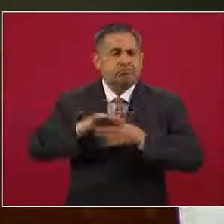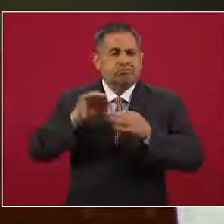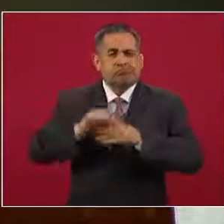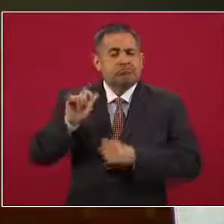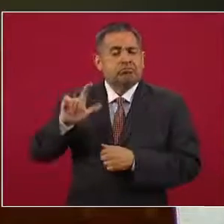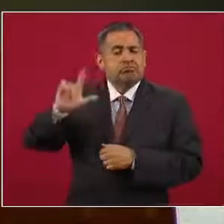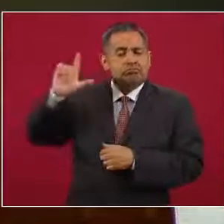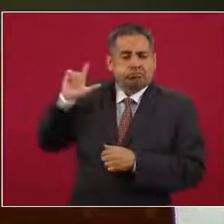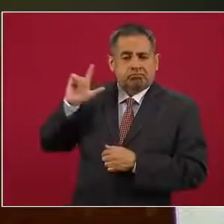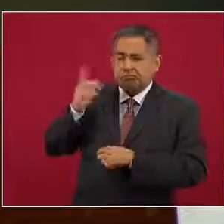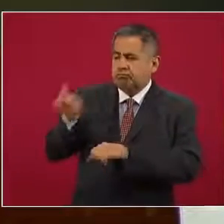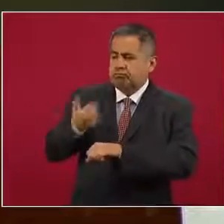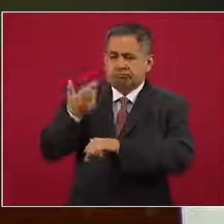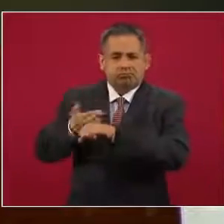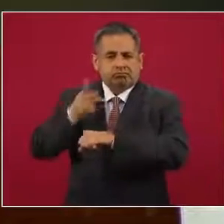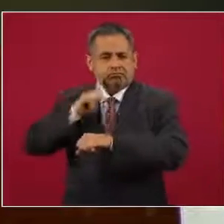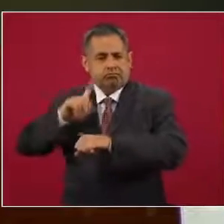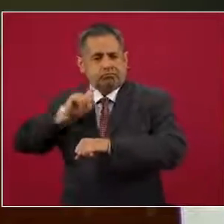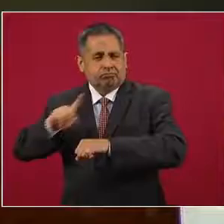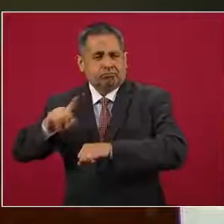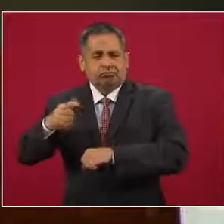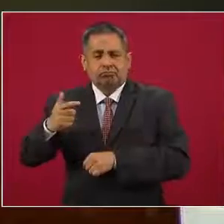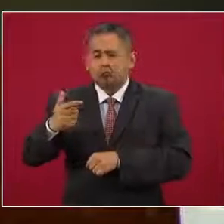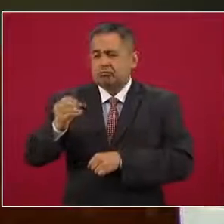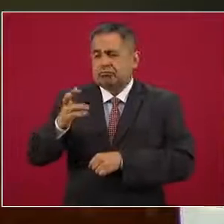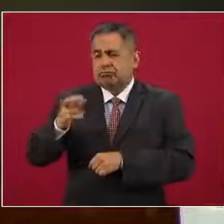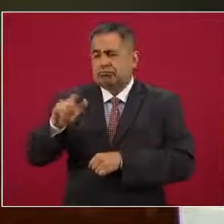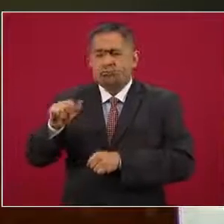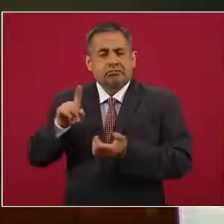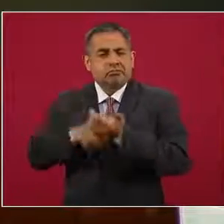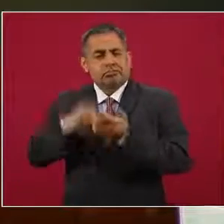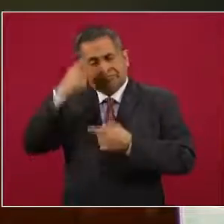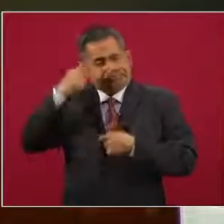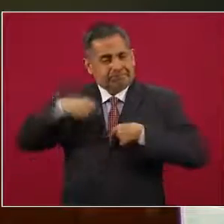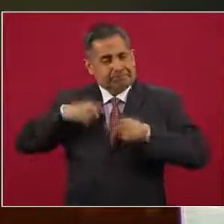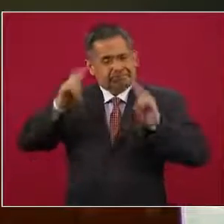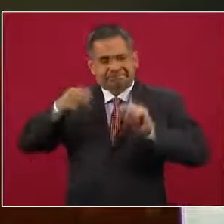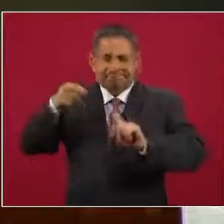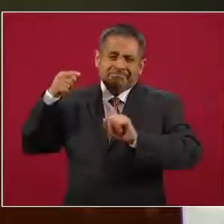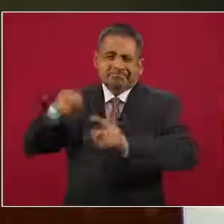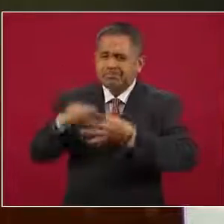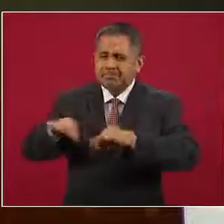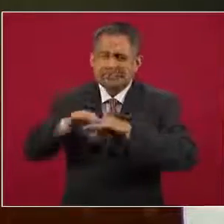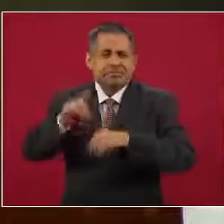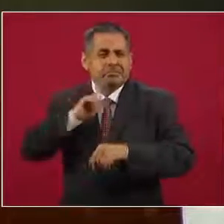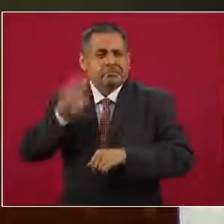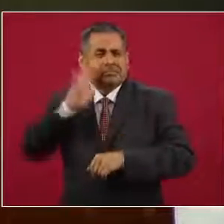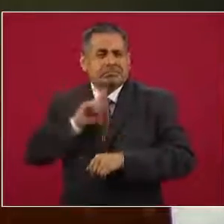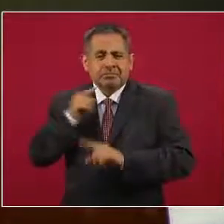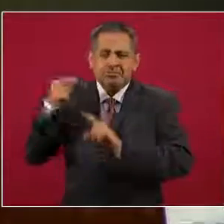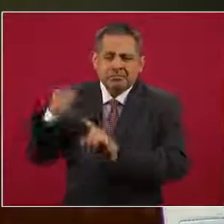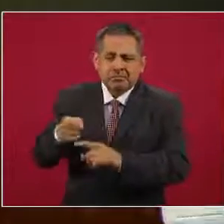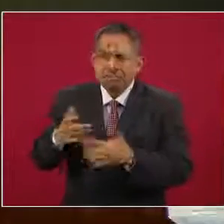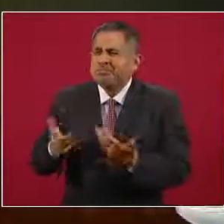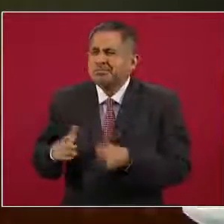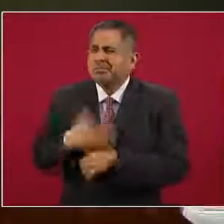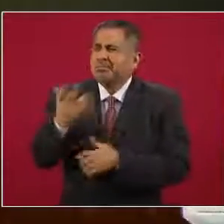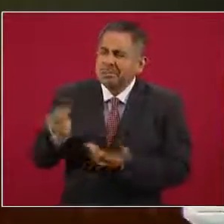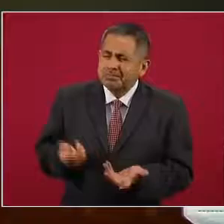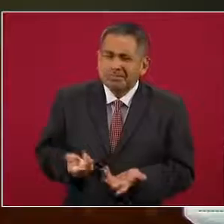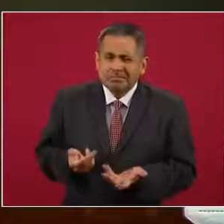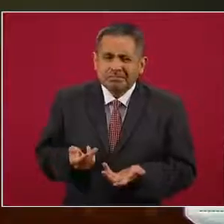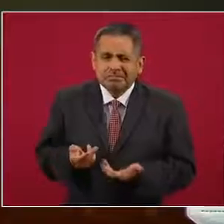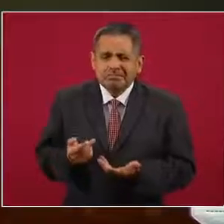lunes pasado la secretaria de Gobernación, para usted es un tema prioritario el tema de las violencias de género. ¿Por qué no darnos la